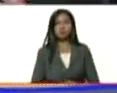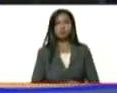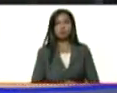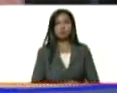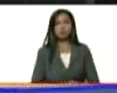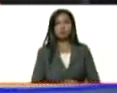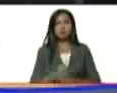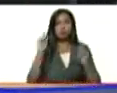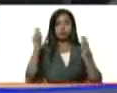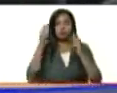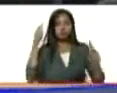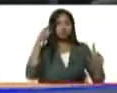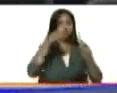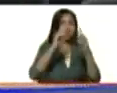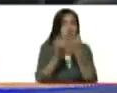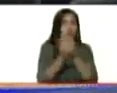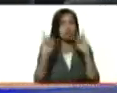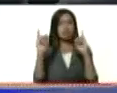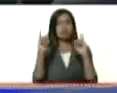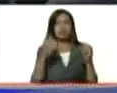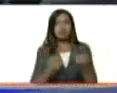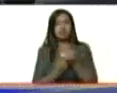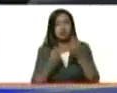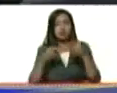por el rumbo de la independencia y la soberanía.